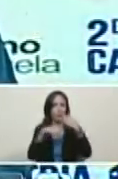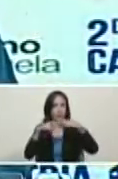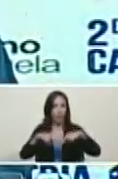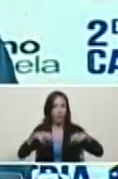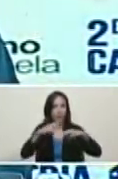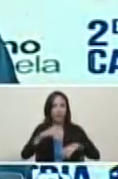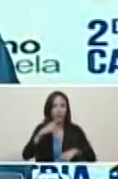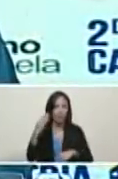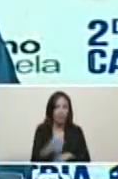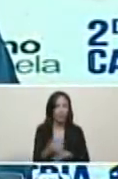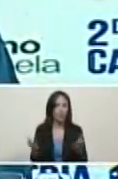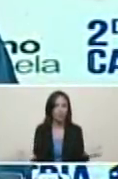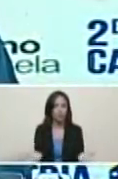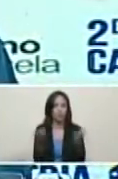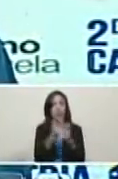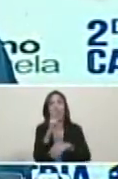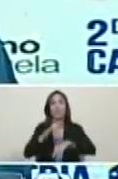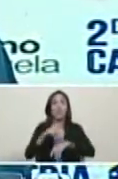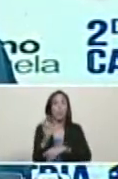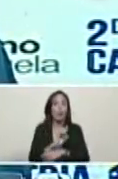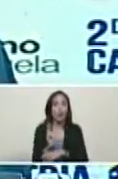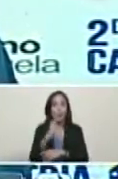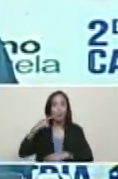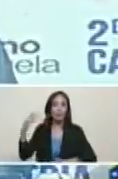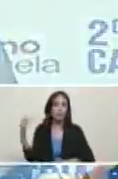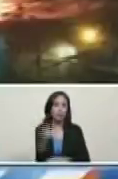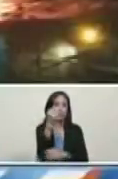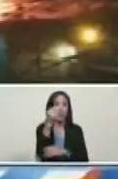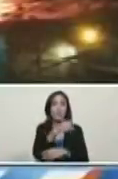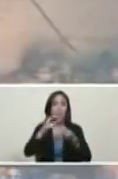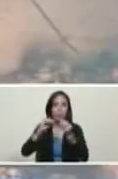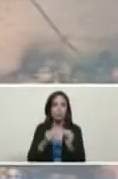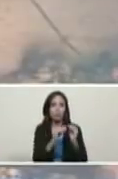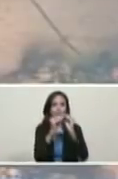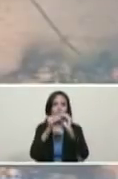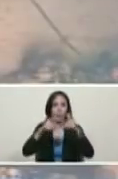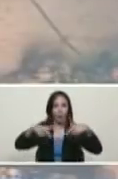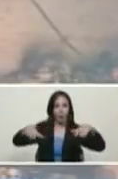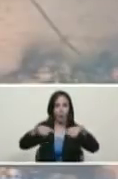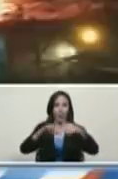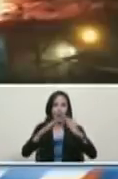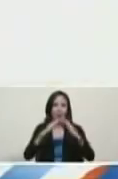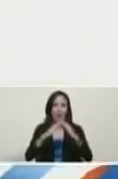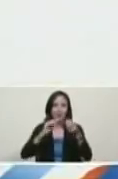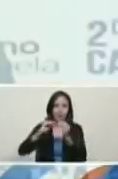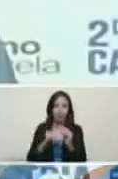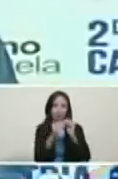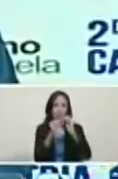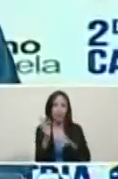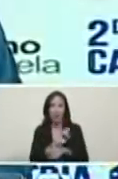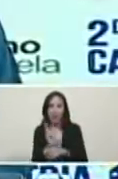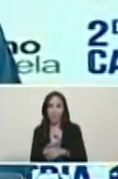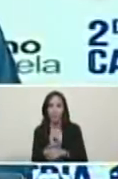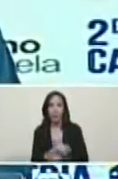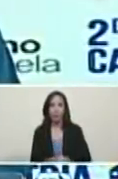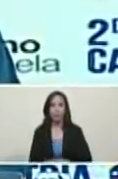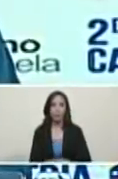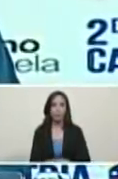trabajo cultural, y en tiempo récord vamos a recuperar la casa del Centro Cultural de Robert Serra.